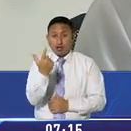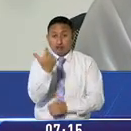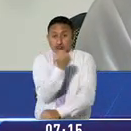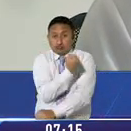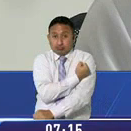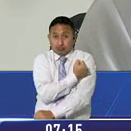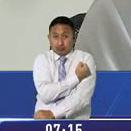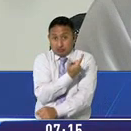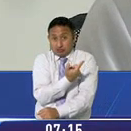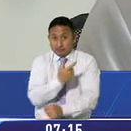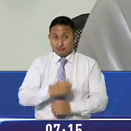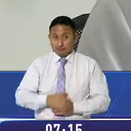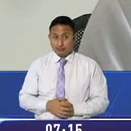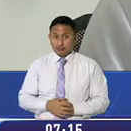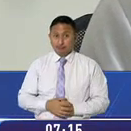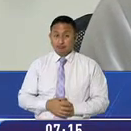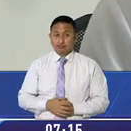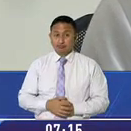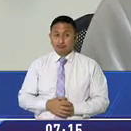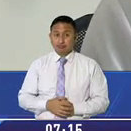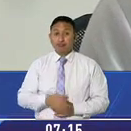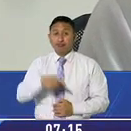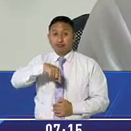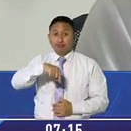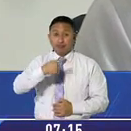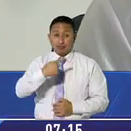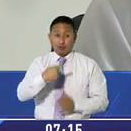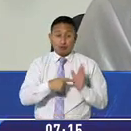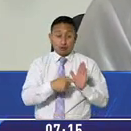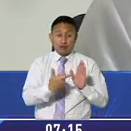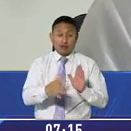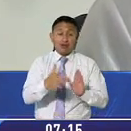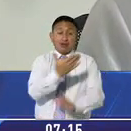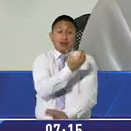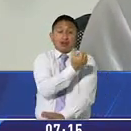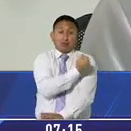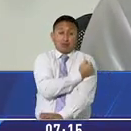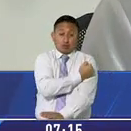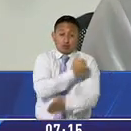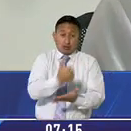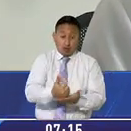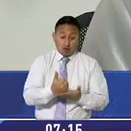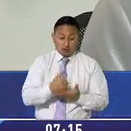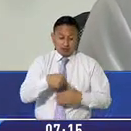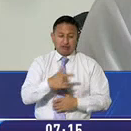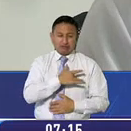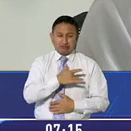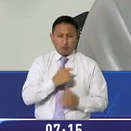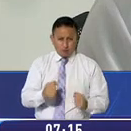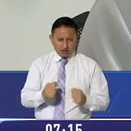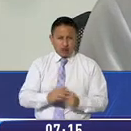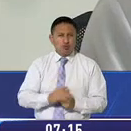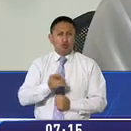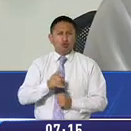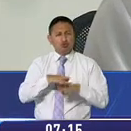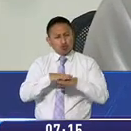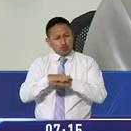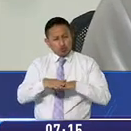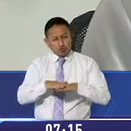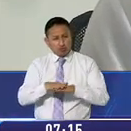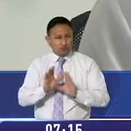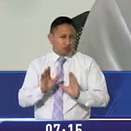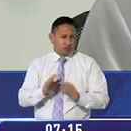comorbilidades. Porque lo que se ha demostrado la vacuna es que disminuye los síntomas graves, disminuye los días de hospitalización, que